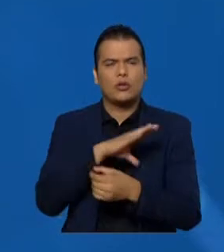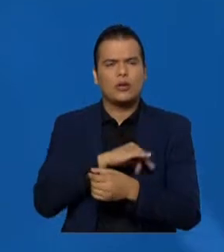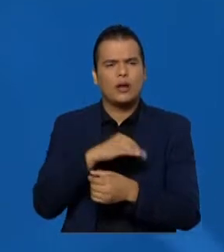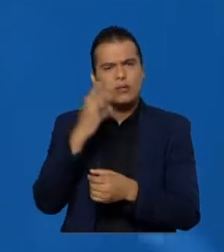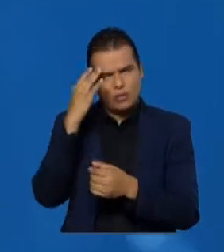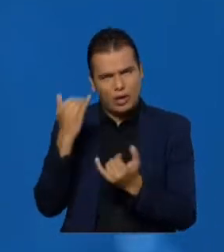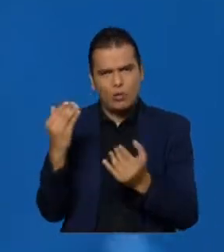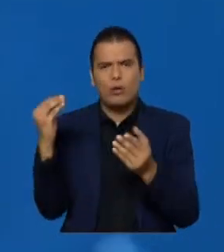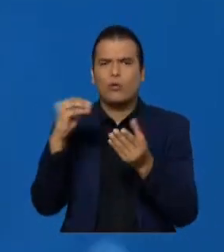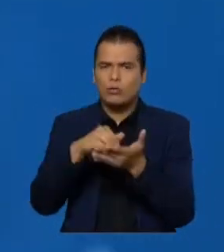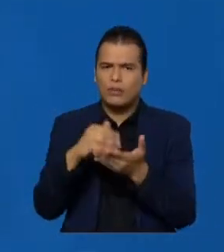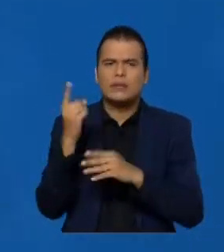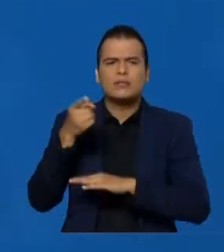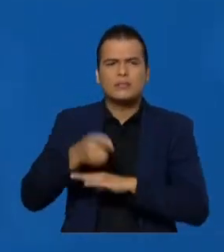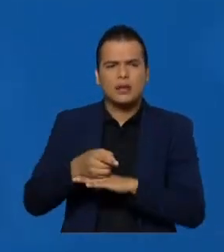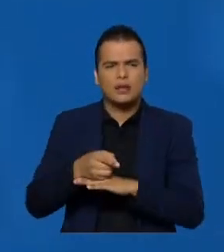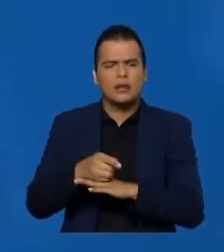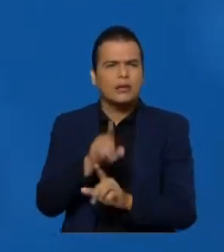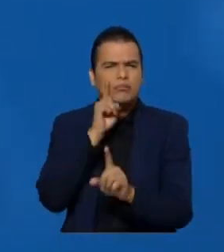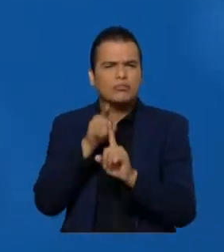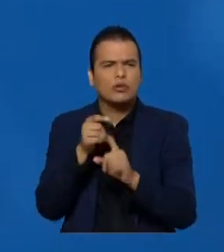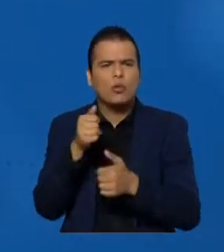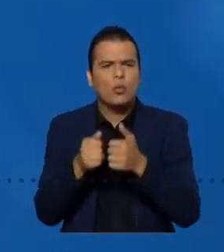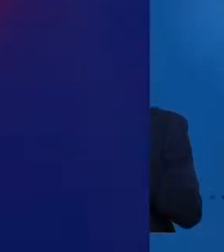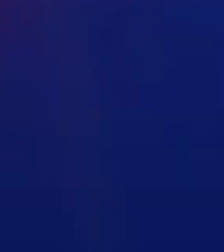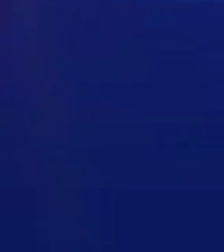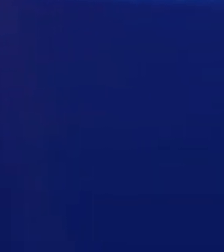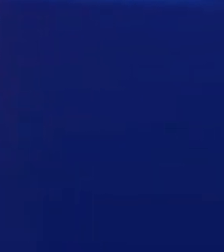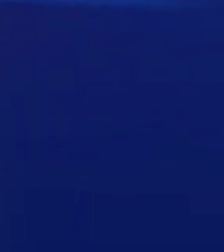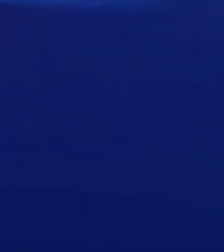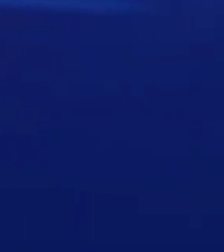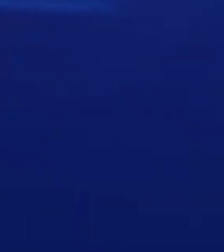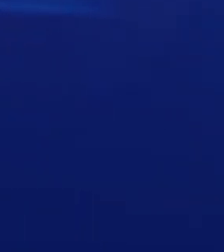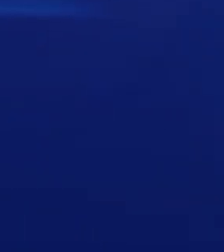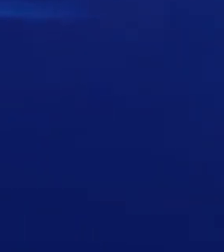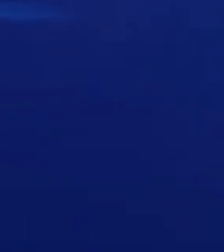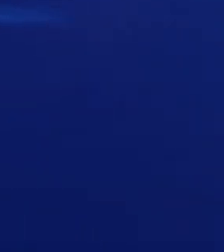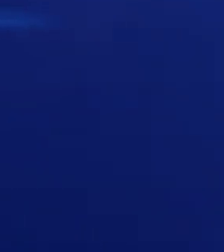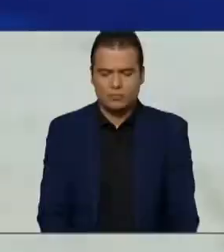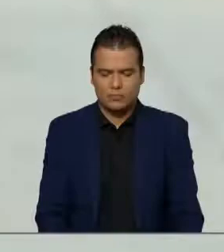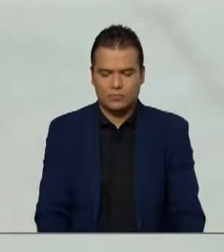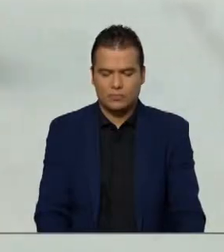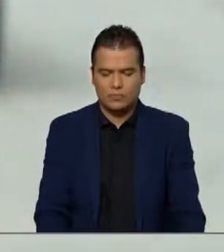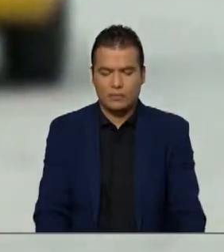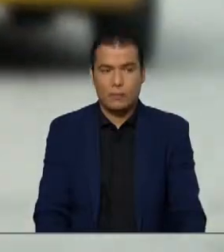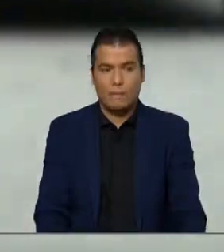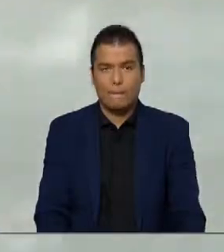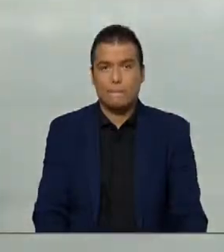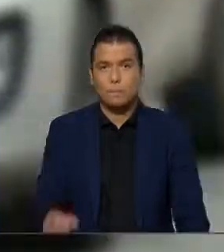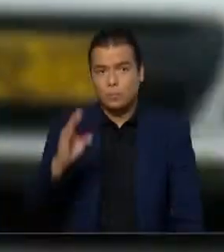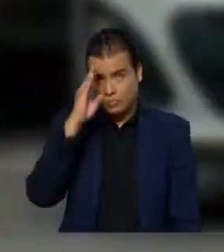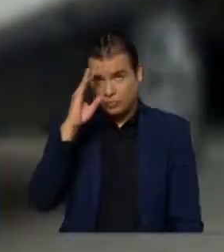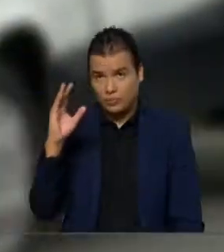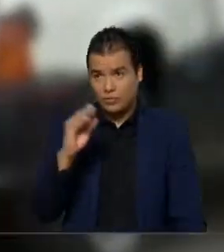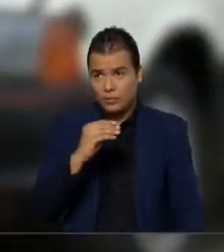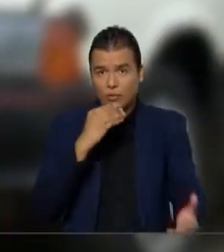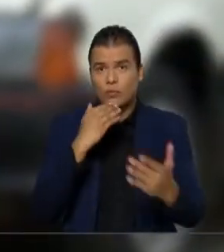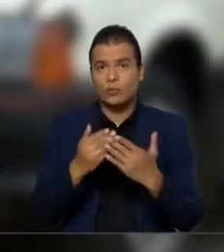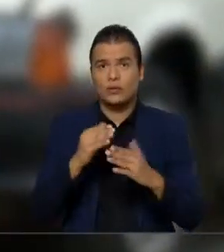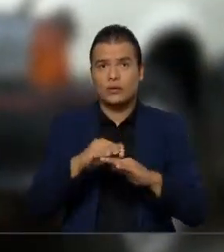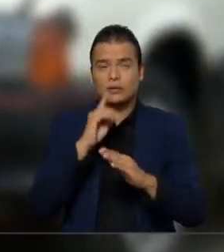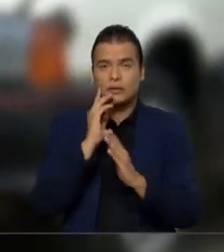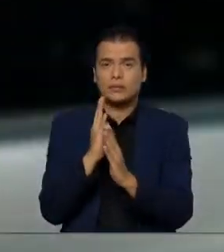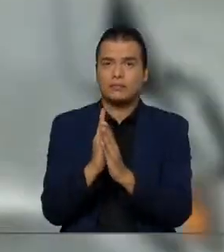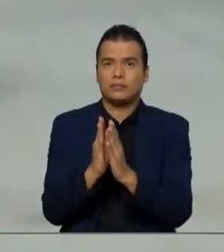con qué fin se establece? Hola, buenas tardes, Castilla. Ven que nos escuchan en este momento. Hay que reiterar